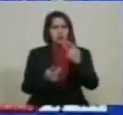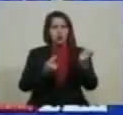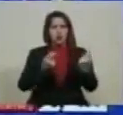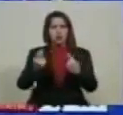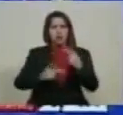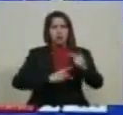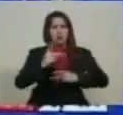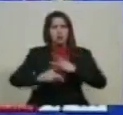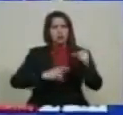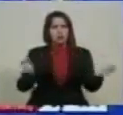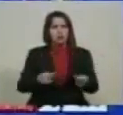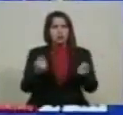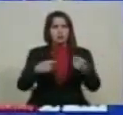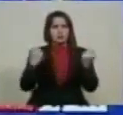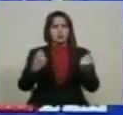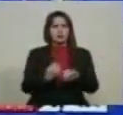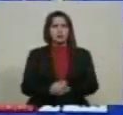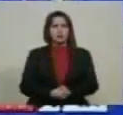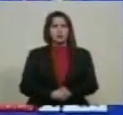Productiva.